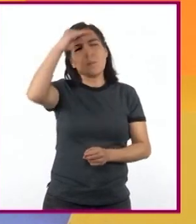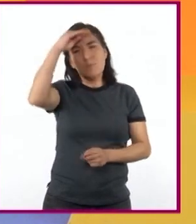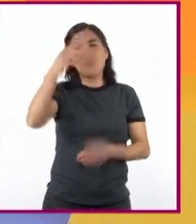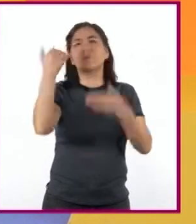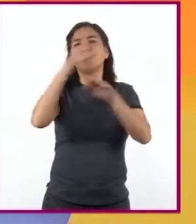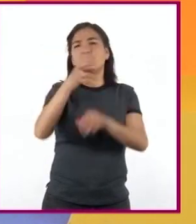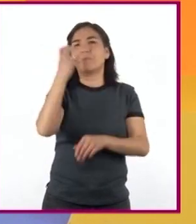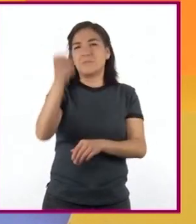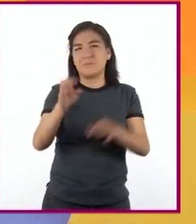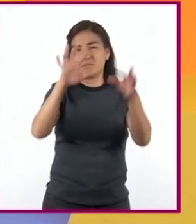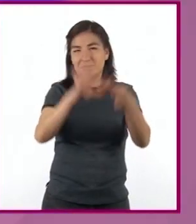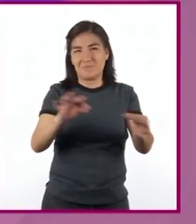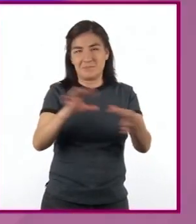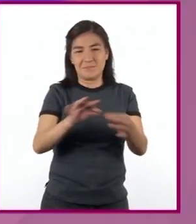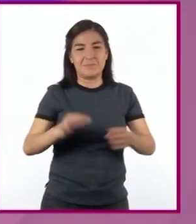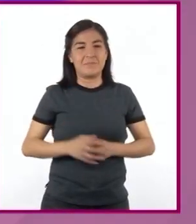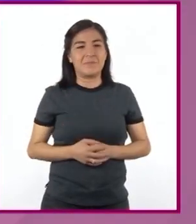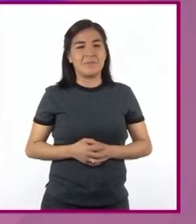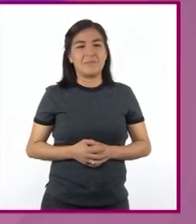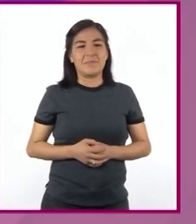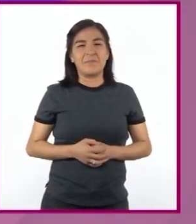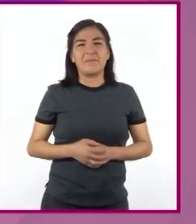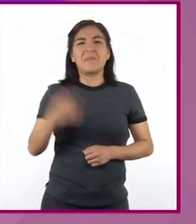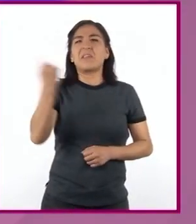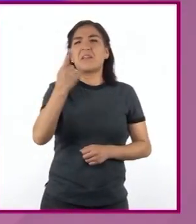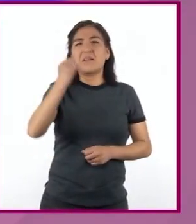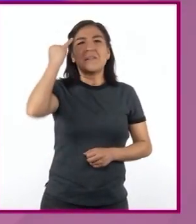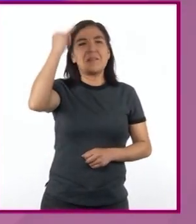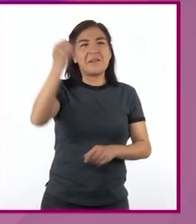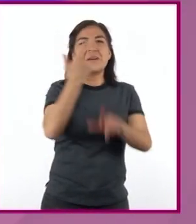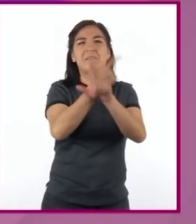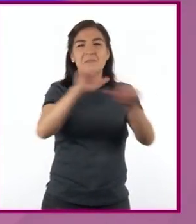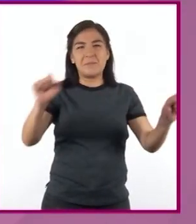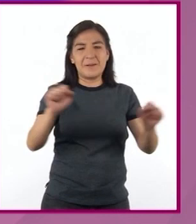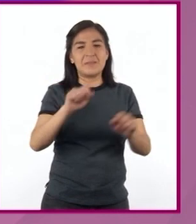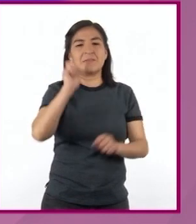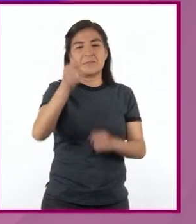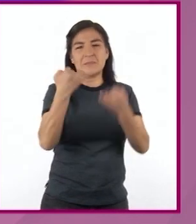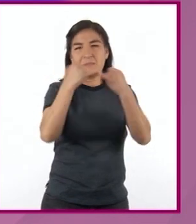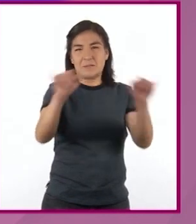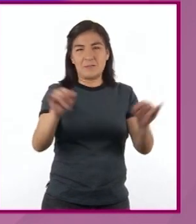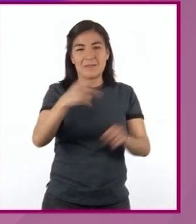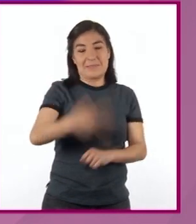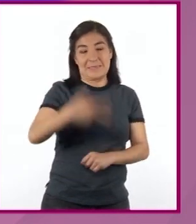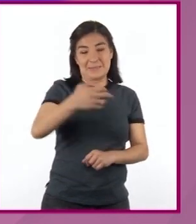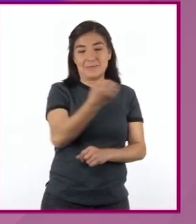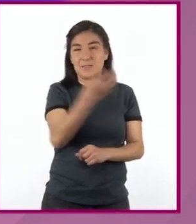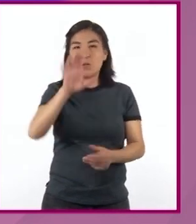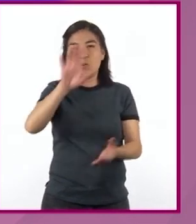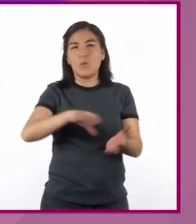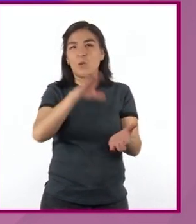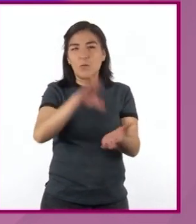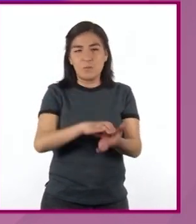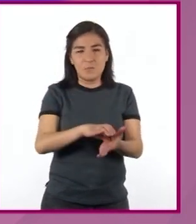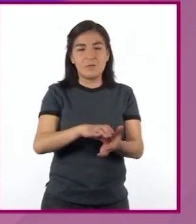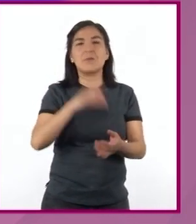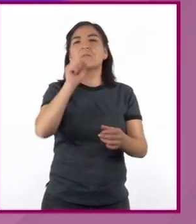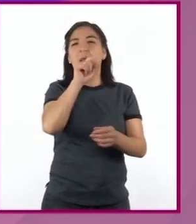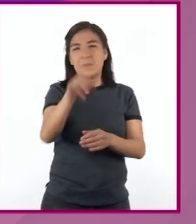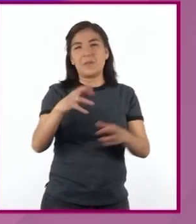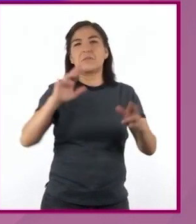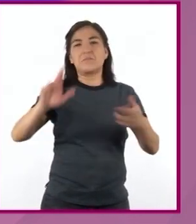sobre ellas. ¿Qué ideas liberales de la independencia de las 13 colonias y de la